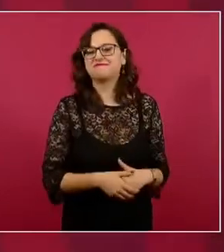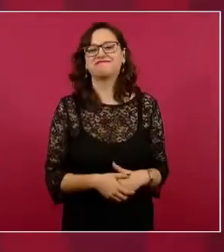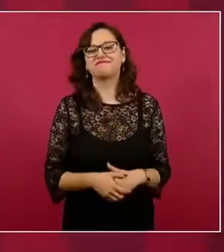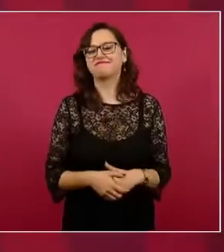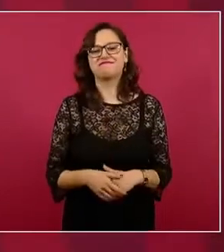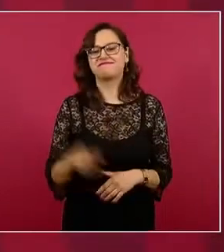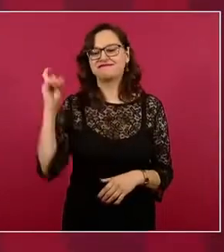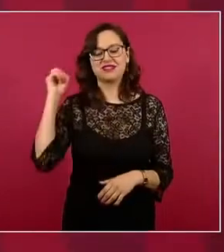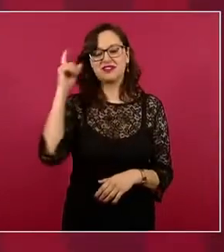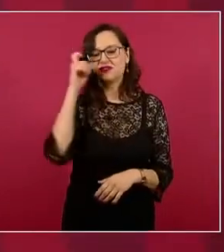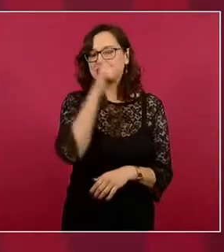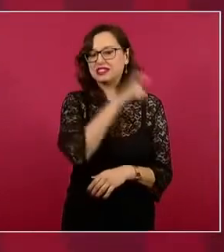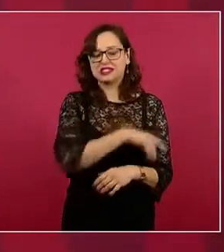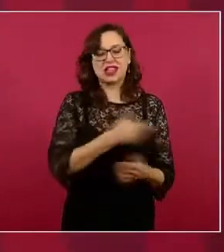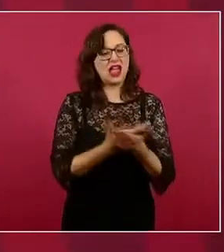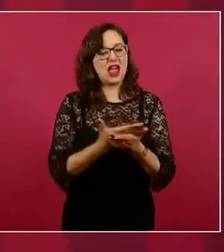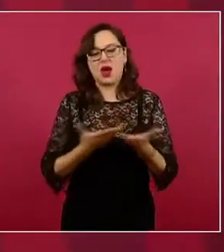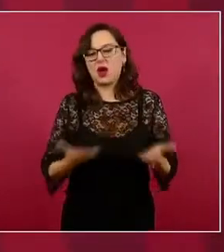Antes,